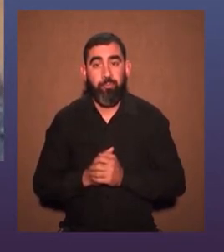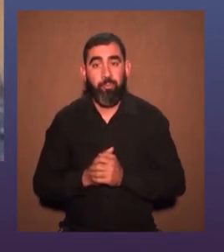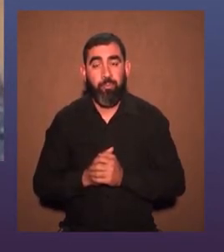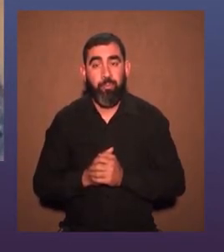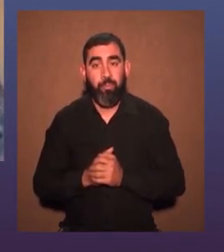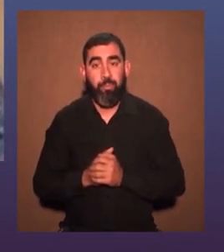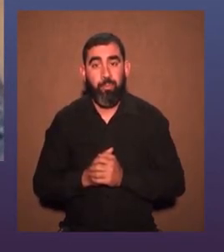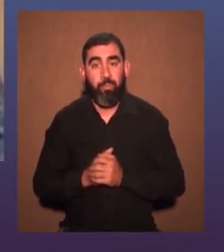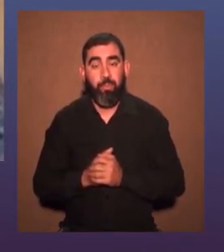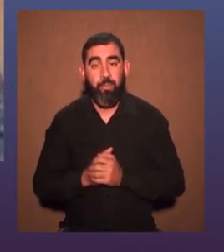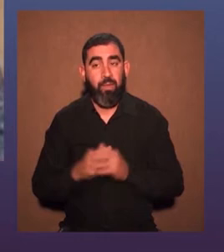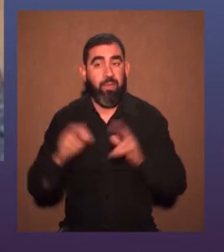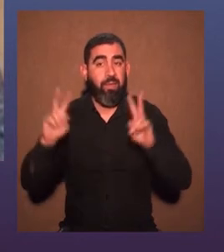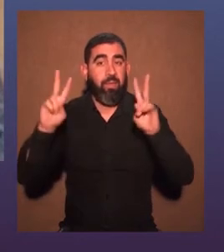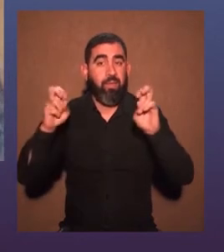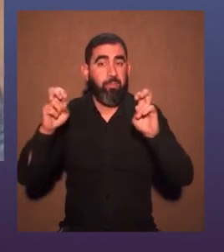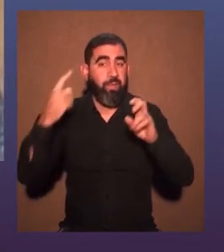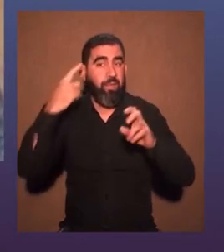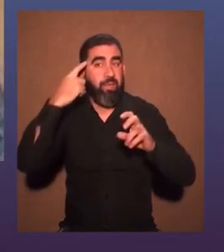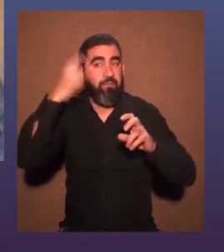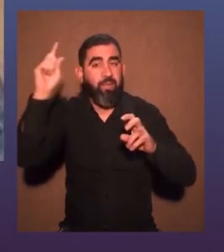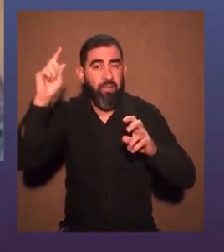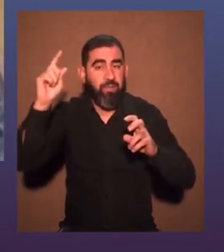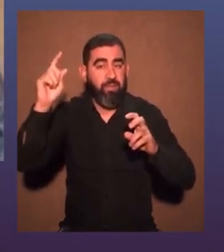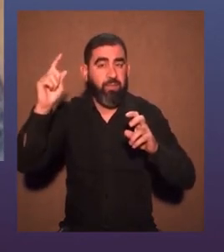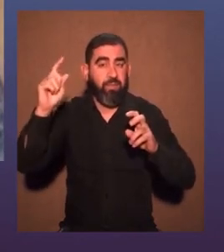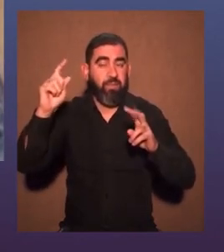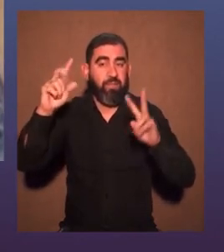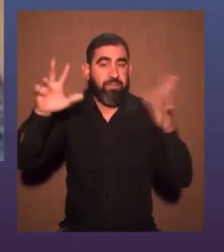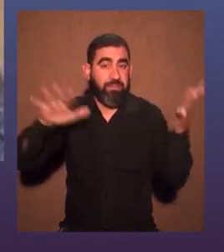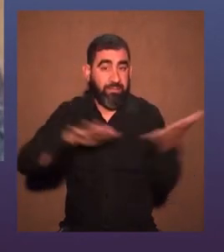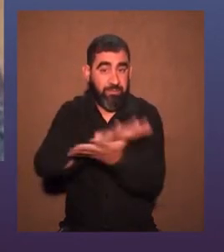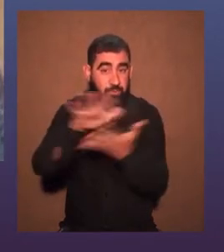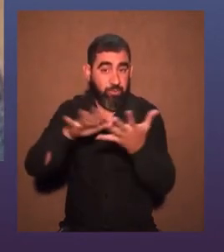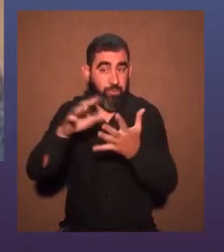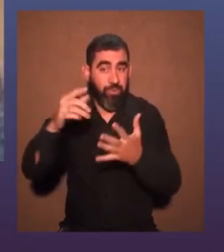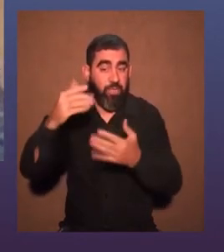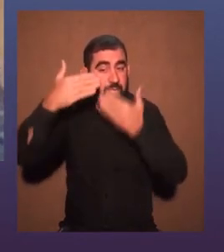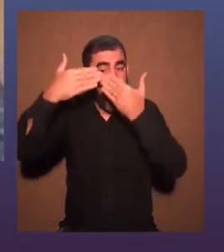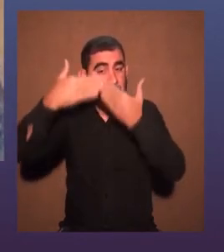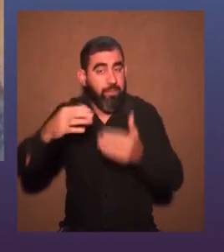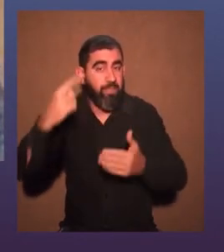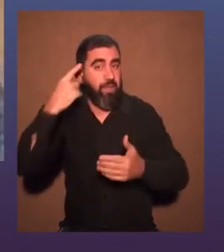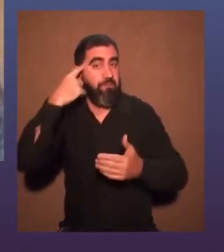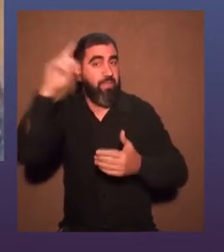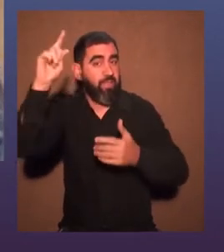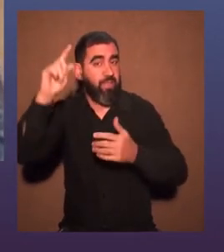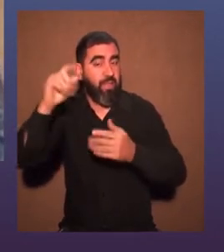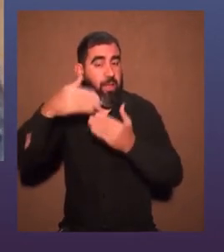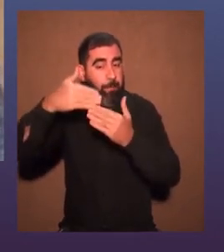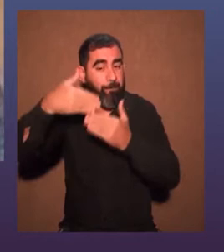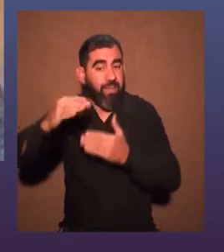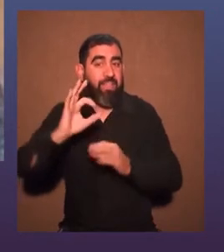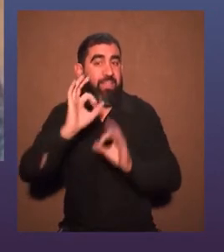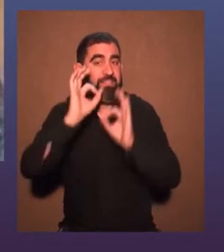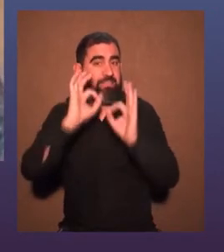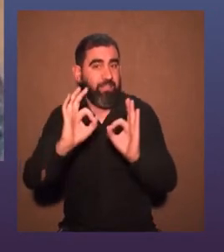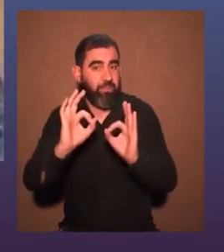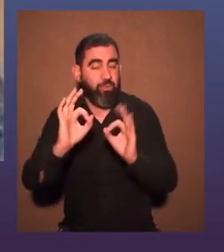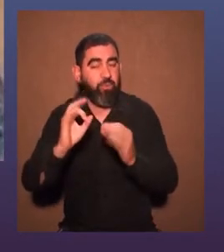digamos, el hecho creativo, la situación de ponerse a crear algo de la nada siempre